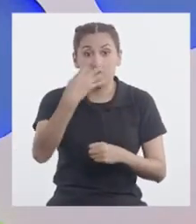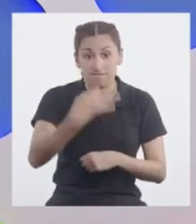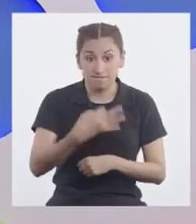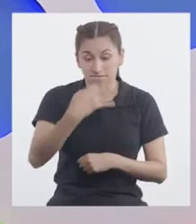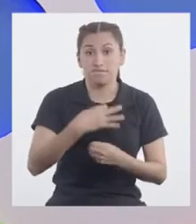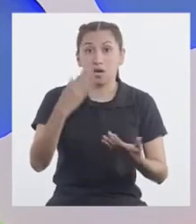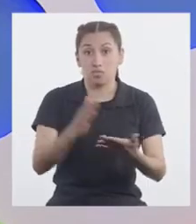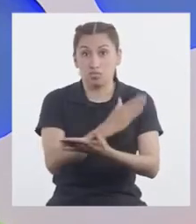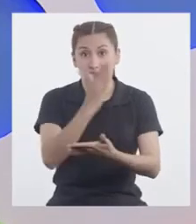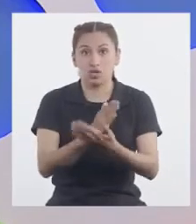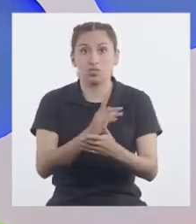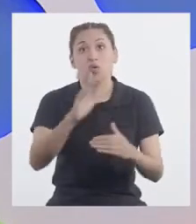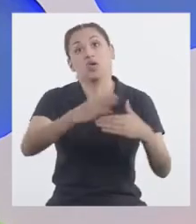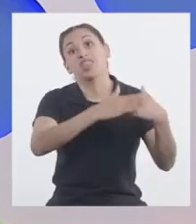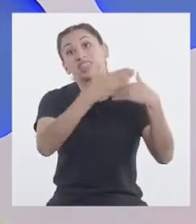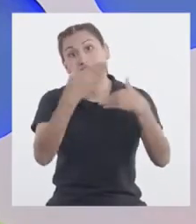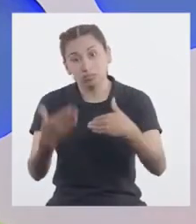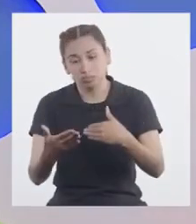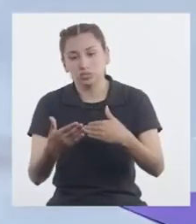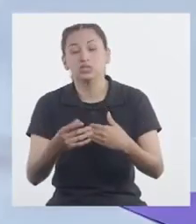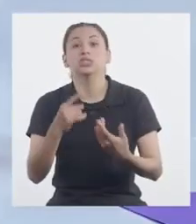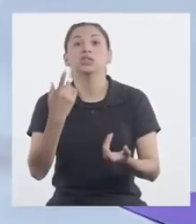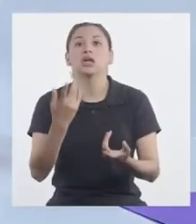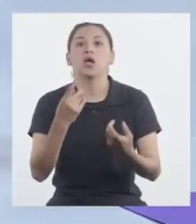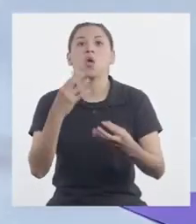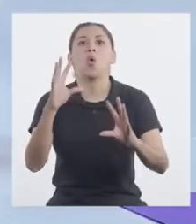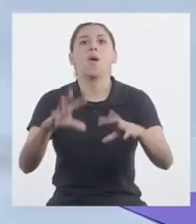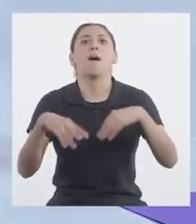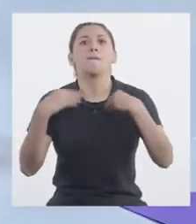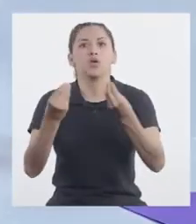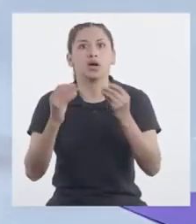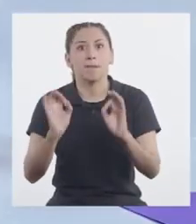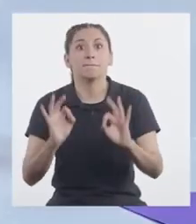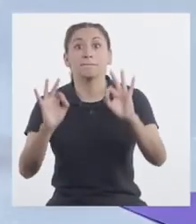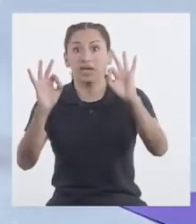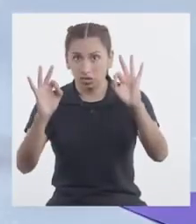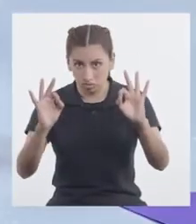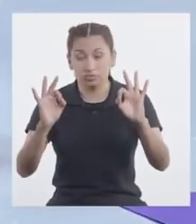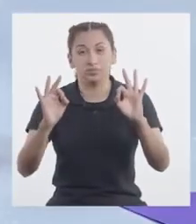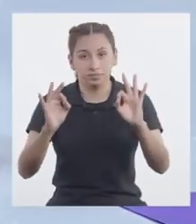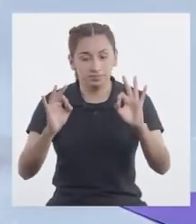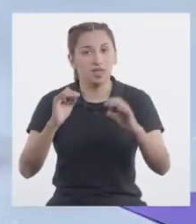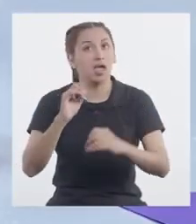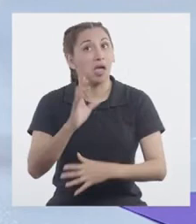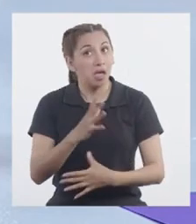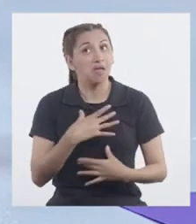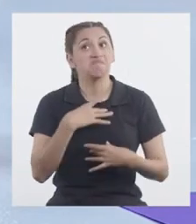problema y luego vemos la causa que lo origina. La causa después del efecto.